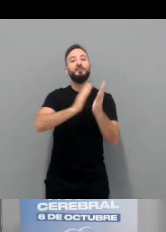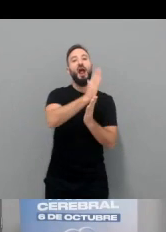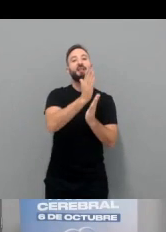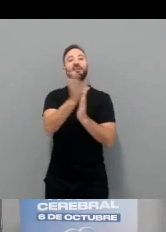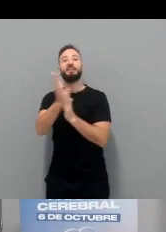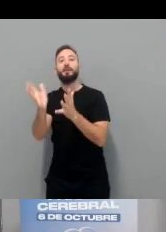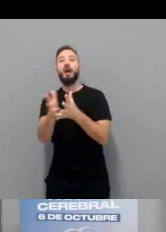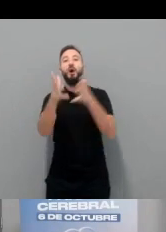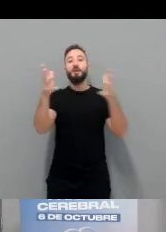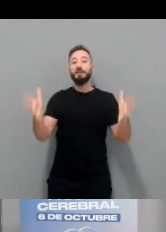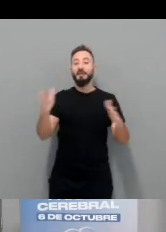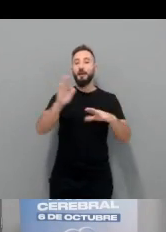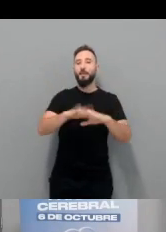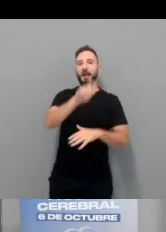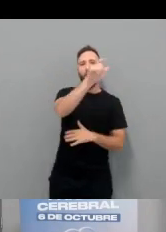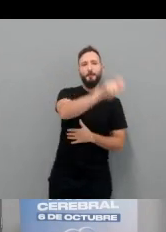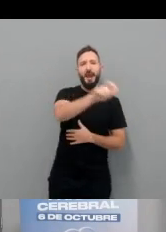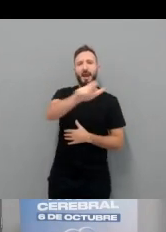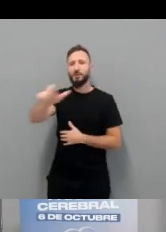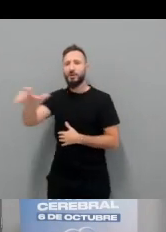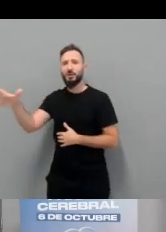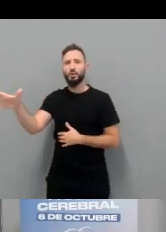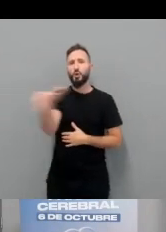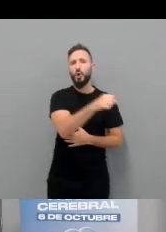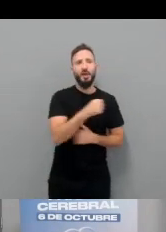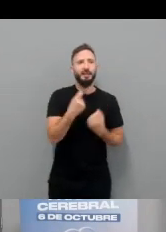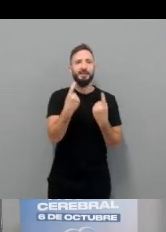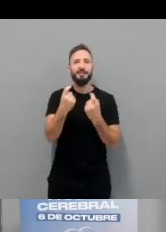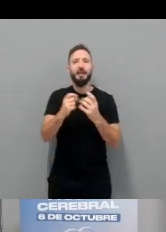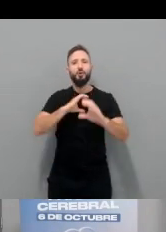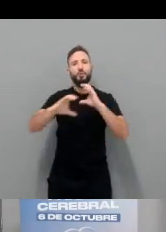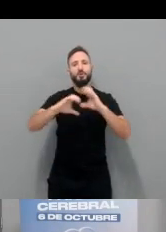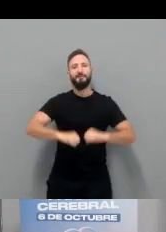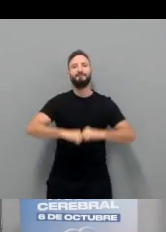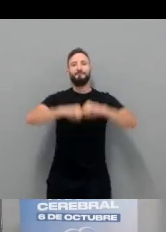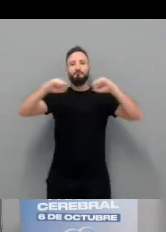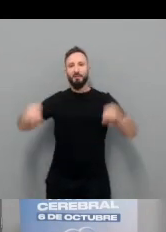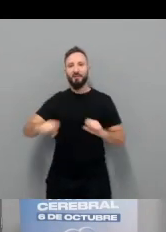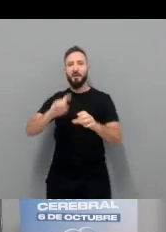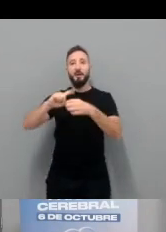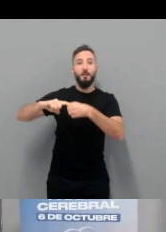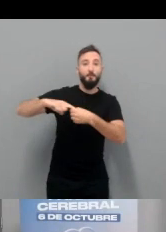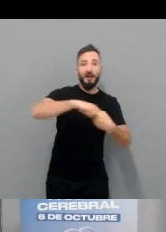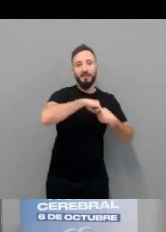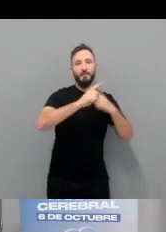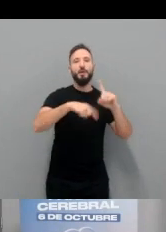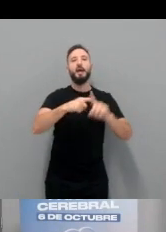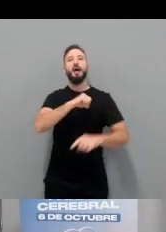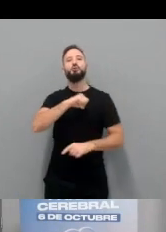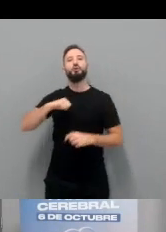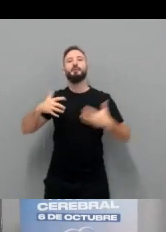para todas las personas que precisen fomentar y fortalecer la comunicación, la participación y la autonomía.